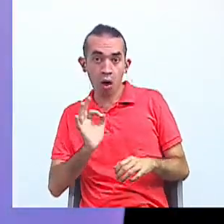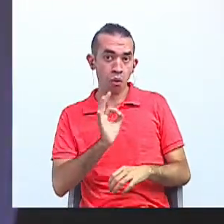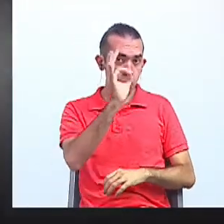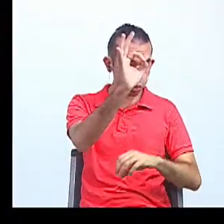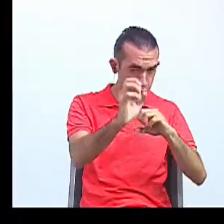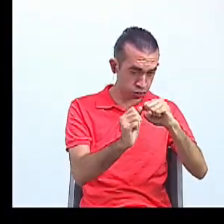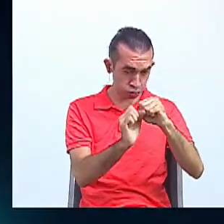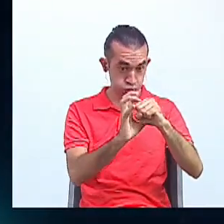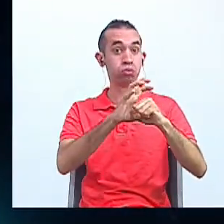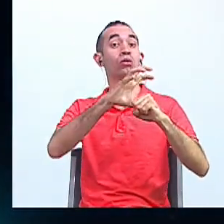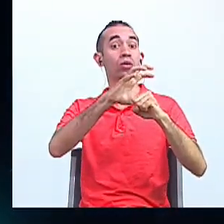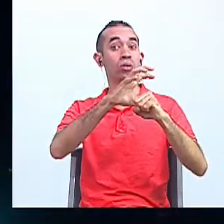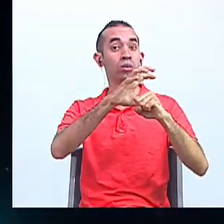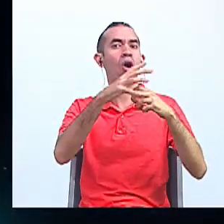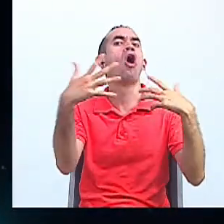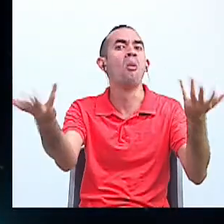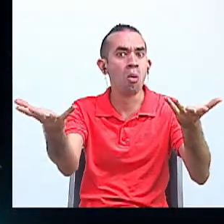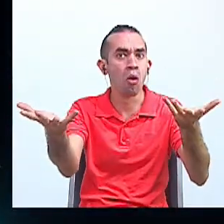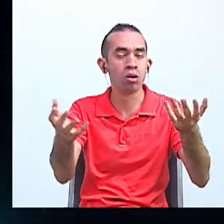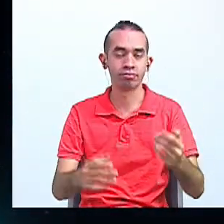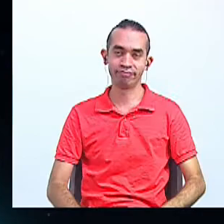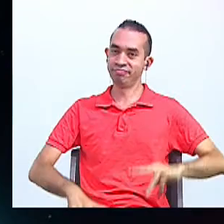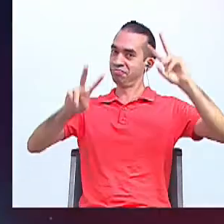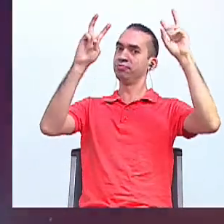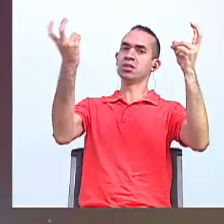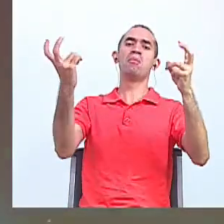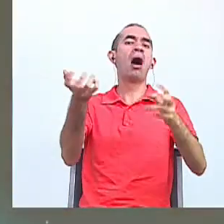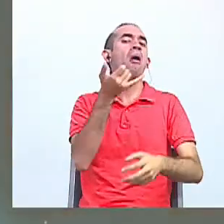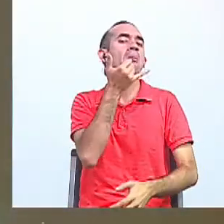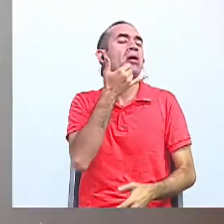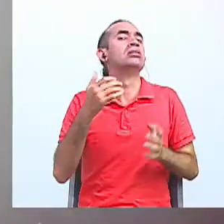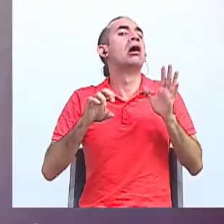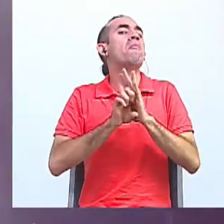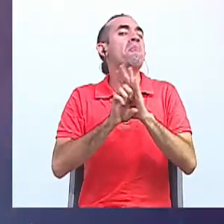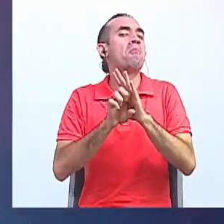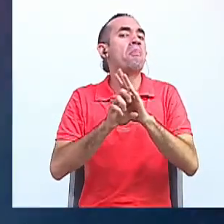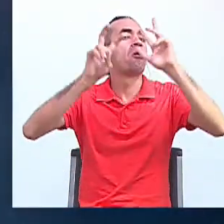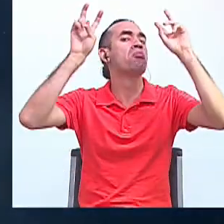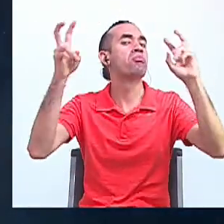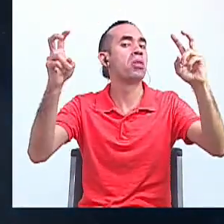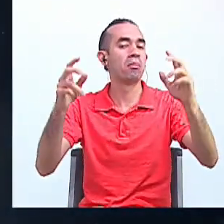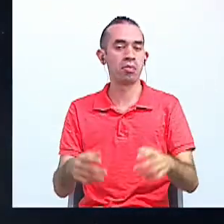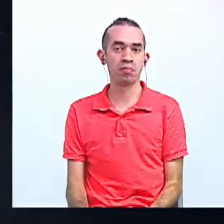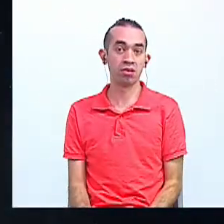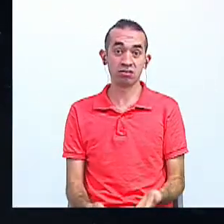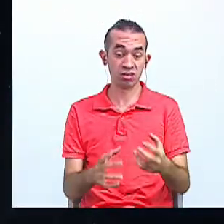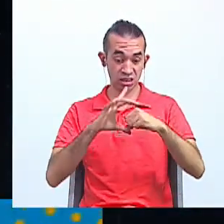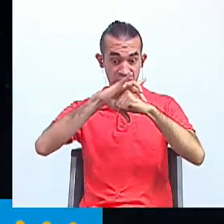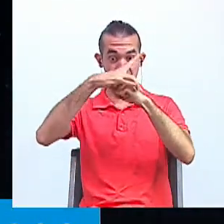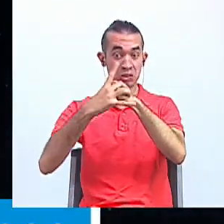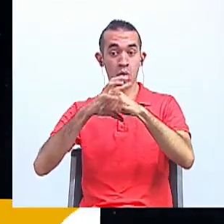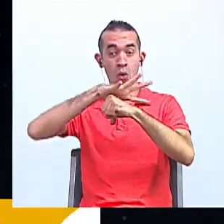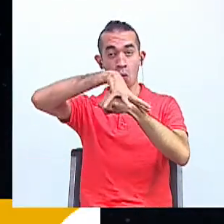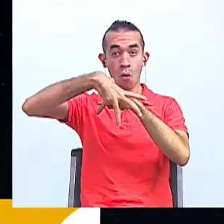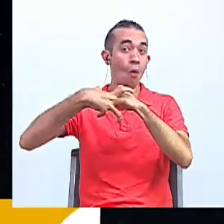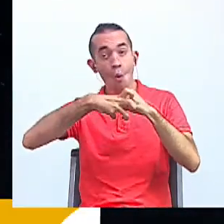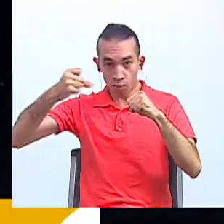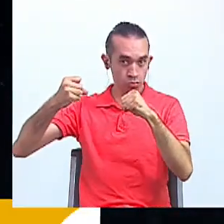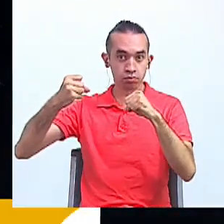atmósfera? Esto es, ¿qué pasaría si? Y esto es lo que sucedería si nuestra atmósfera